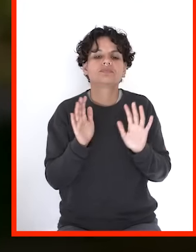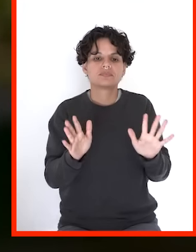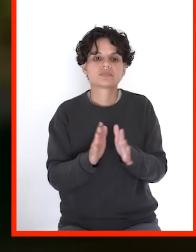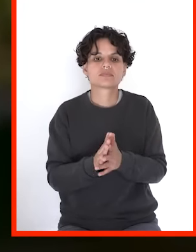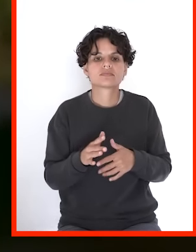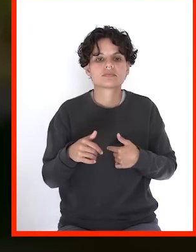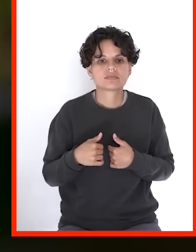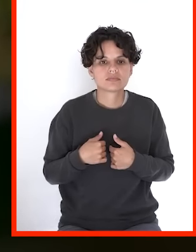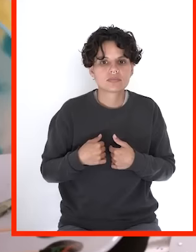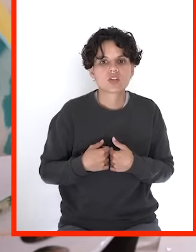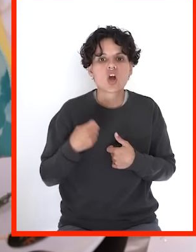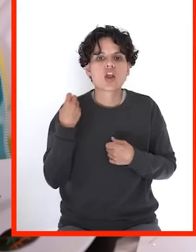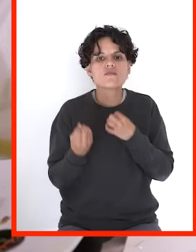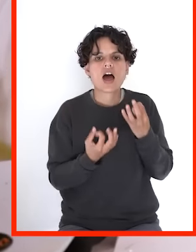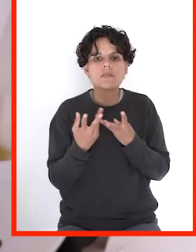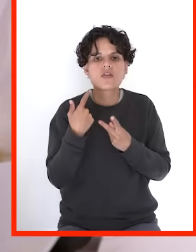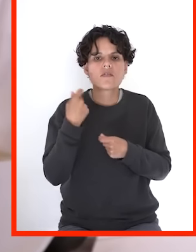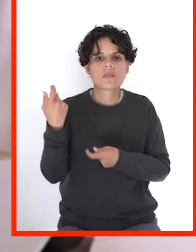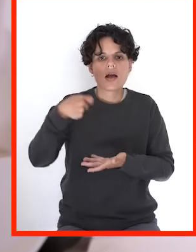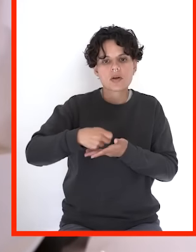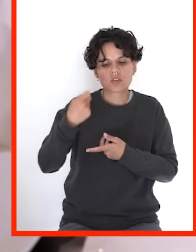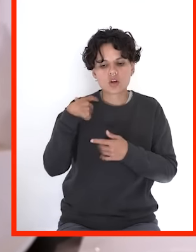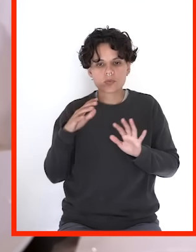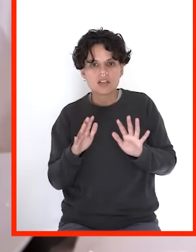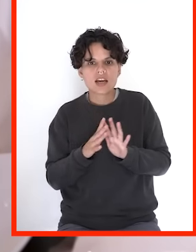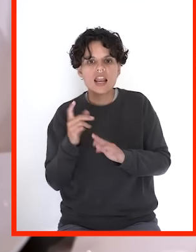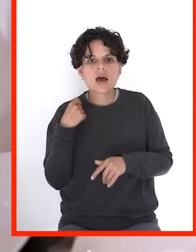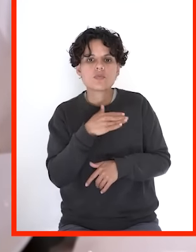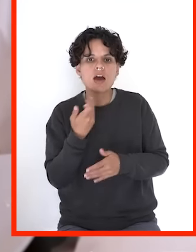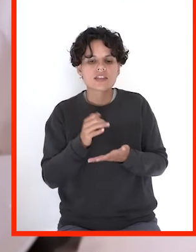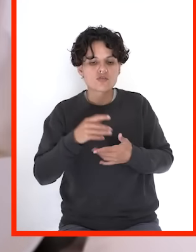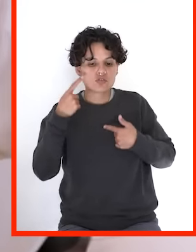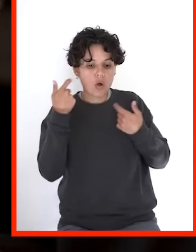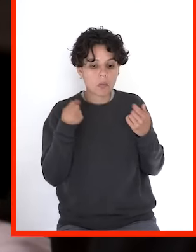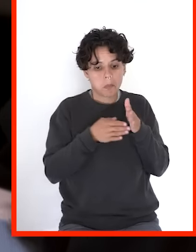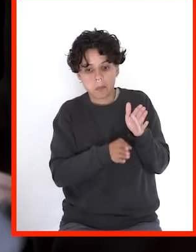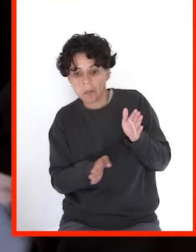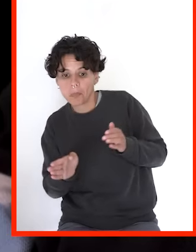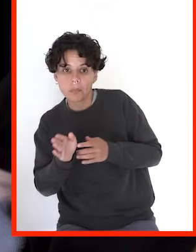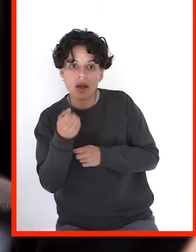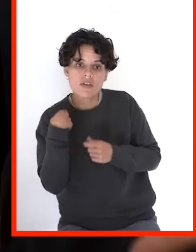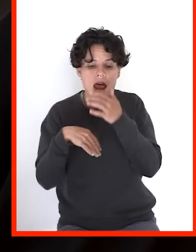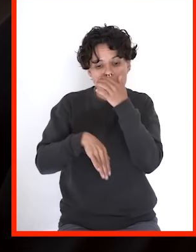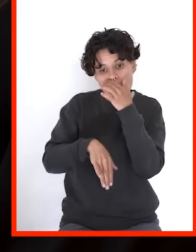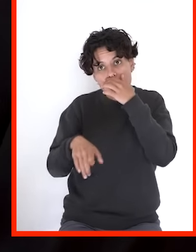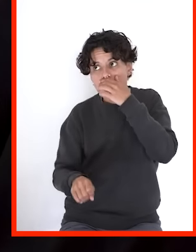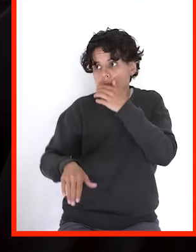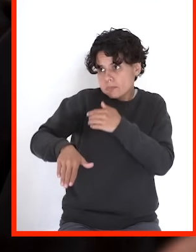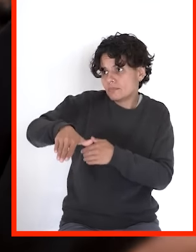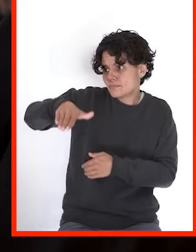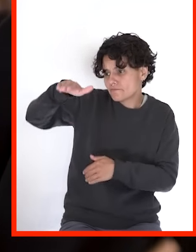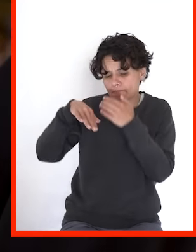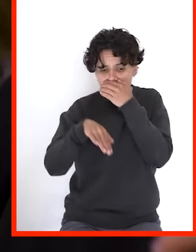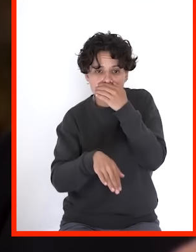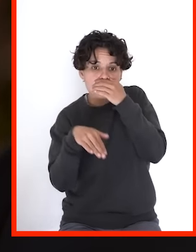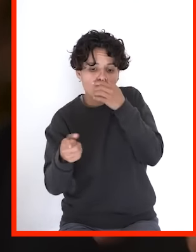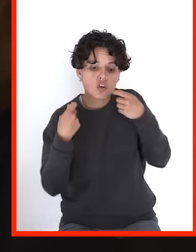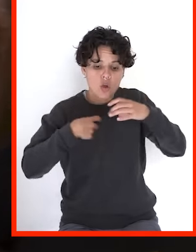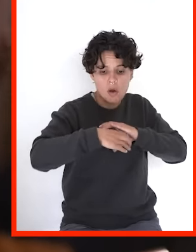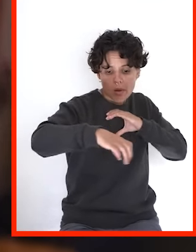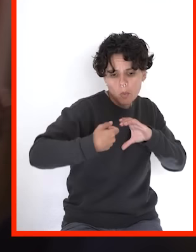Suelto flama y no hay que la apague. Como Shaq en Fight to Power. La muerte viene y le hago una amague. Rapeando hasta la edad de Mick Jagger. Enciendo el fragua en este